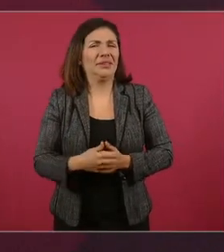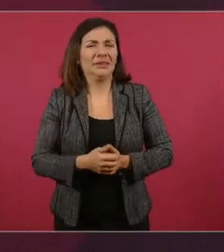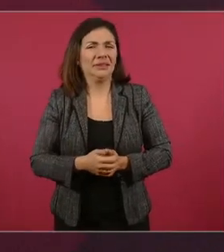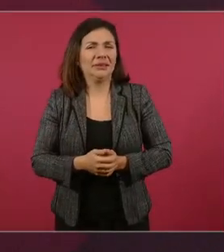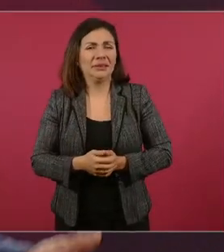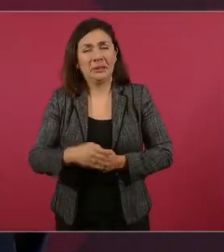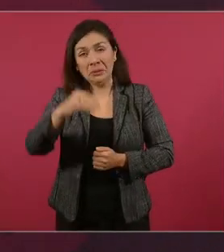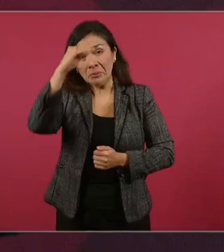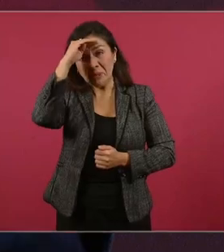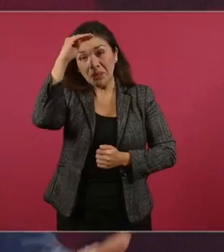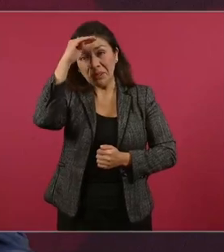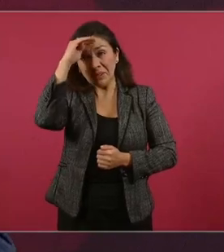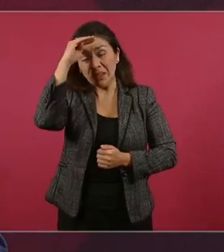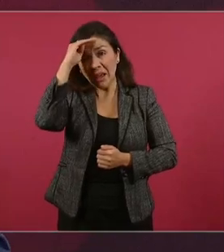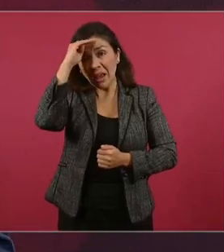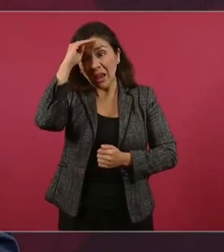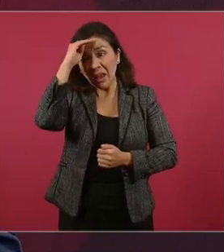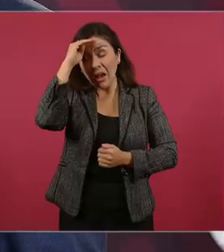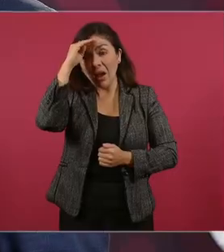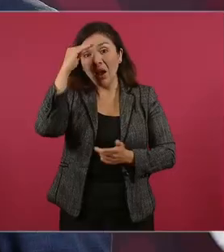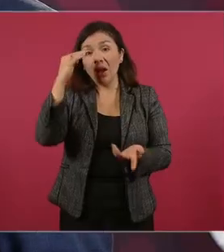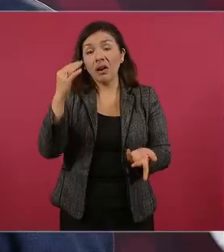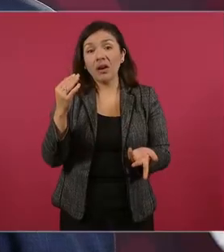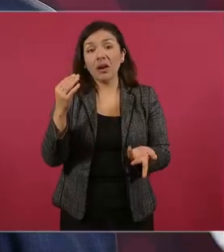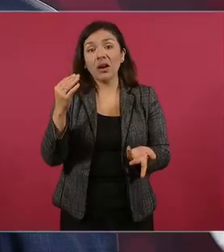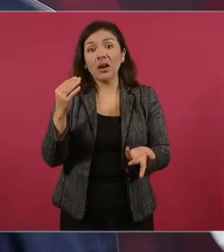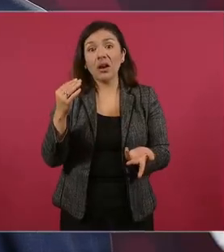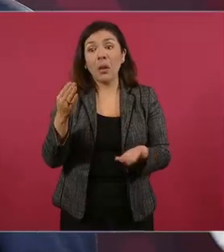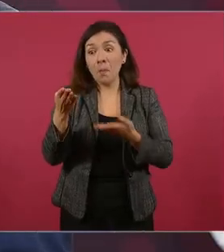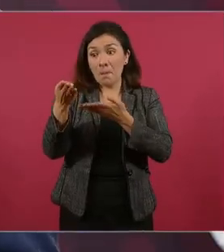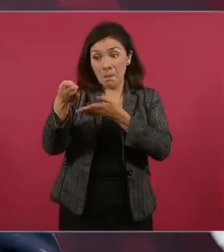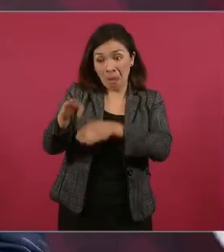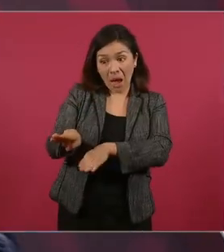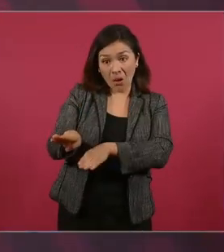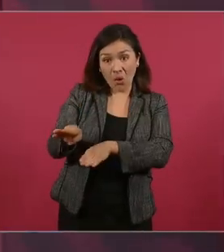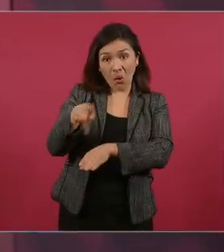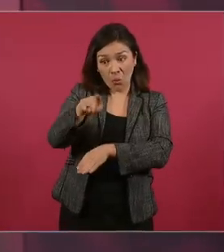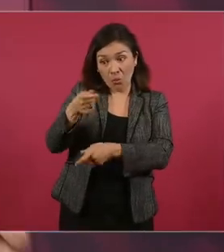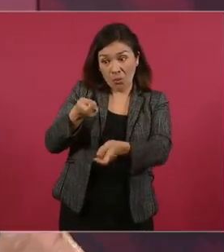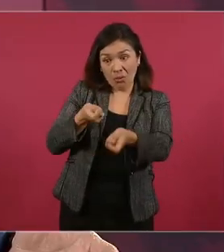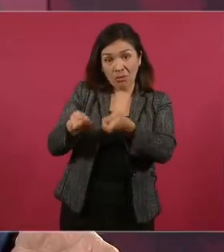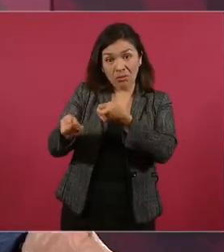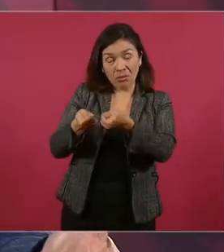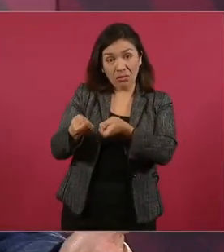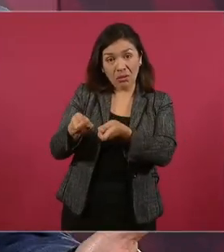que pensábamos que operar un banco era hacer